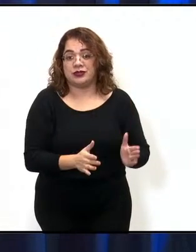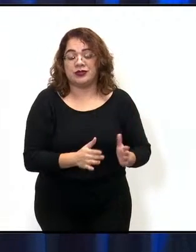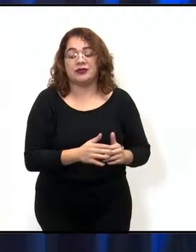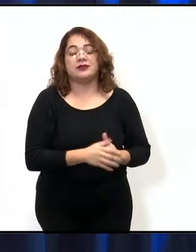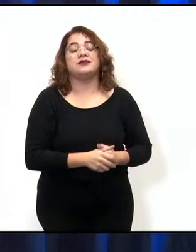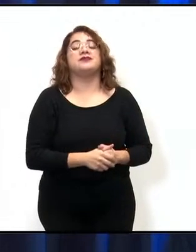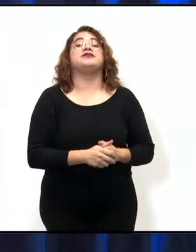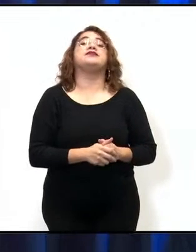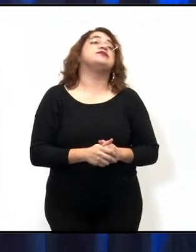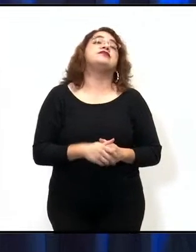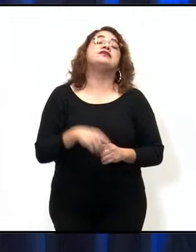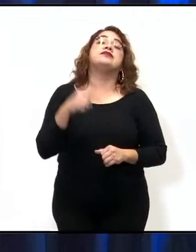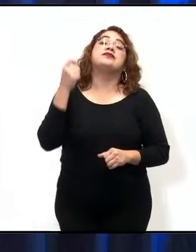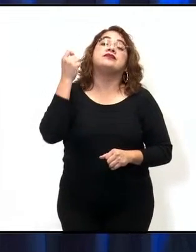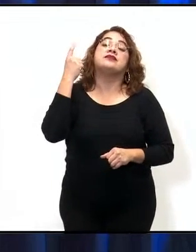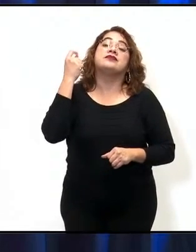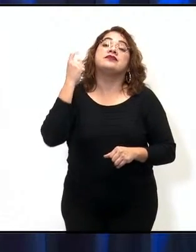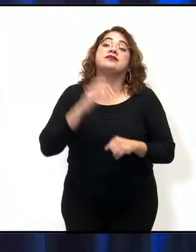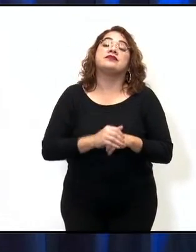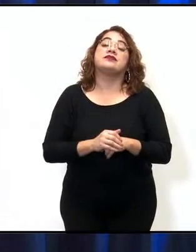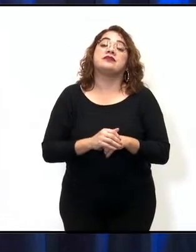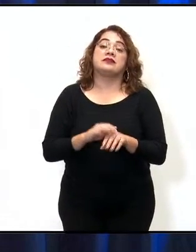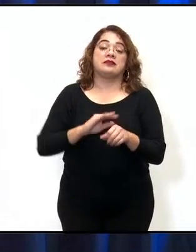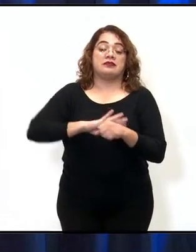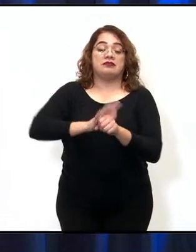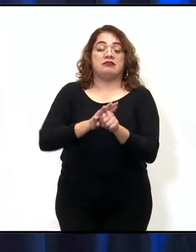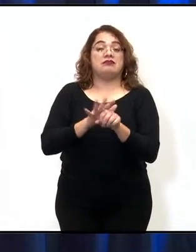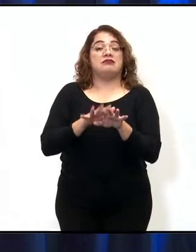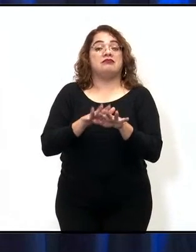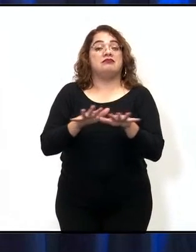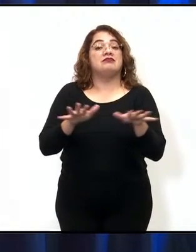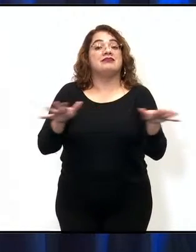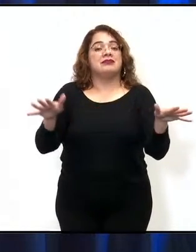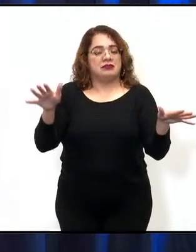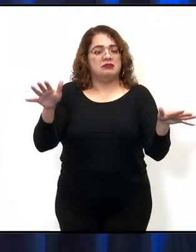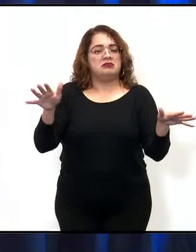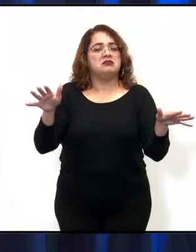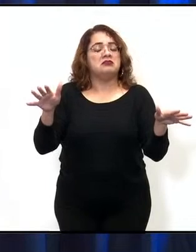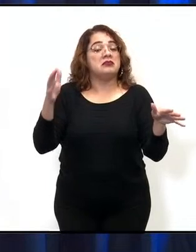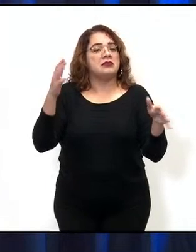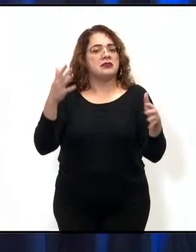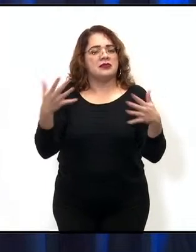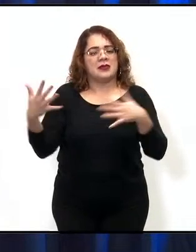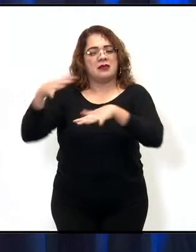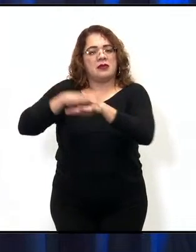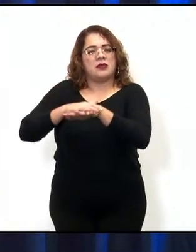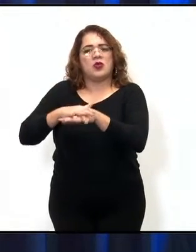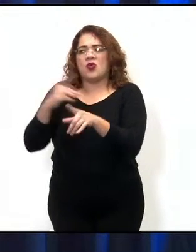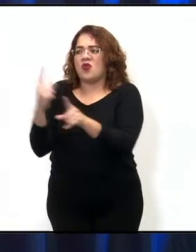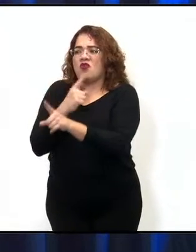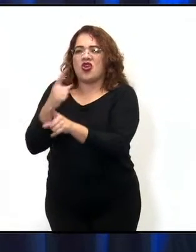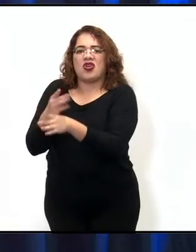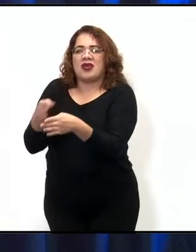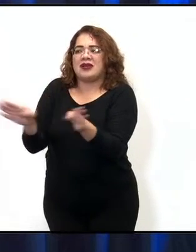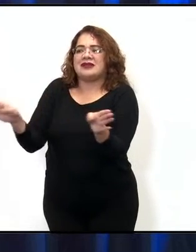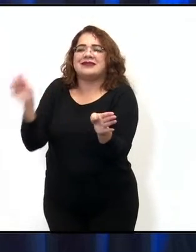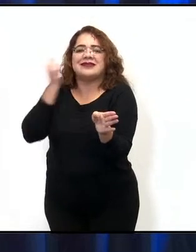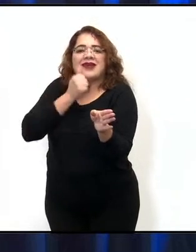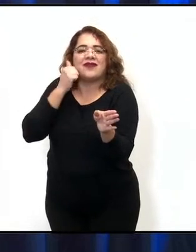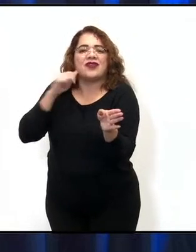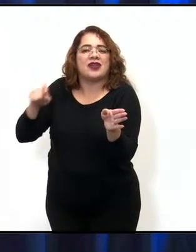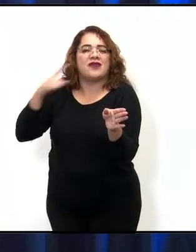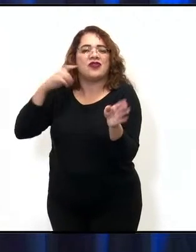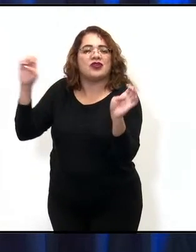necesitan cuando no estamos en pandemia, esos pacientes todavía van a requerir asistencia. Entonces es